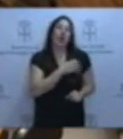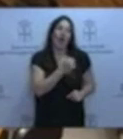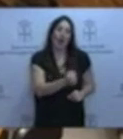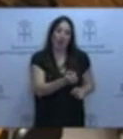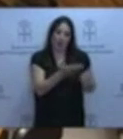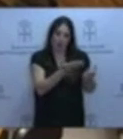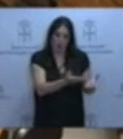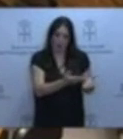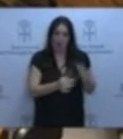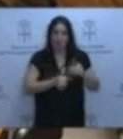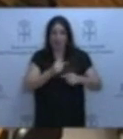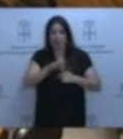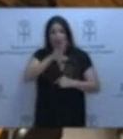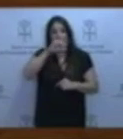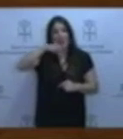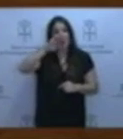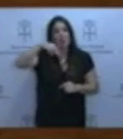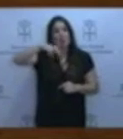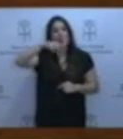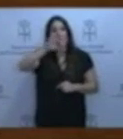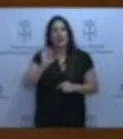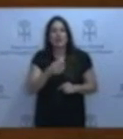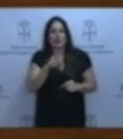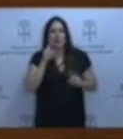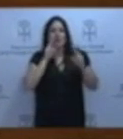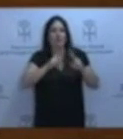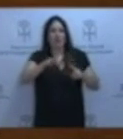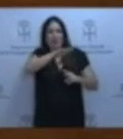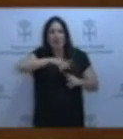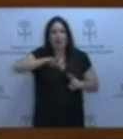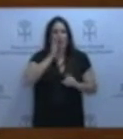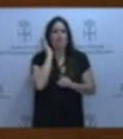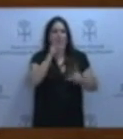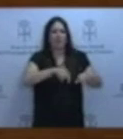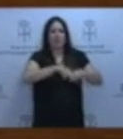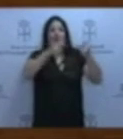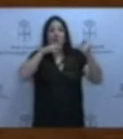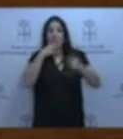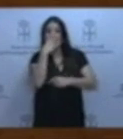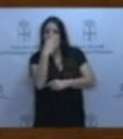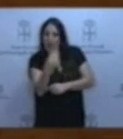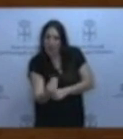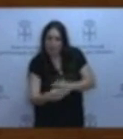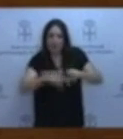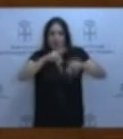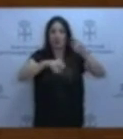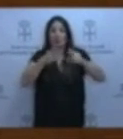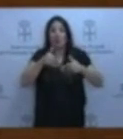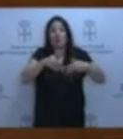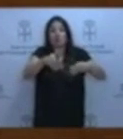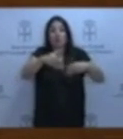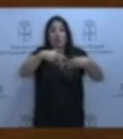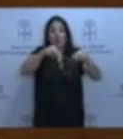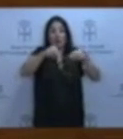Familias de Campomanes que sufren derrumbamientos y que ven cómo han destrozado su hábitat de vida para construir un AVE que sigue sin fecha para llegar a su destino.